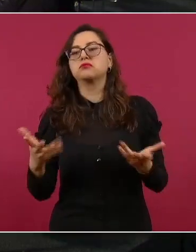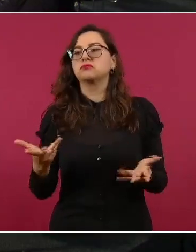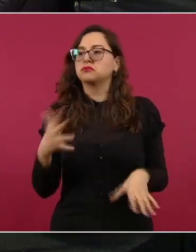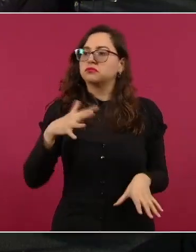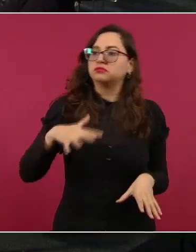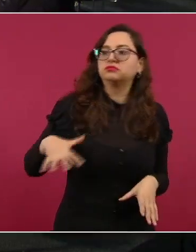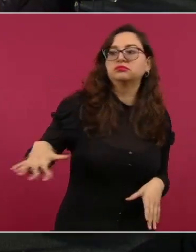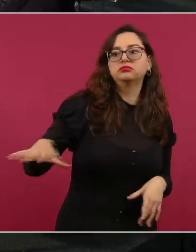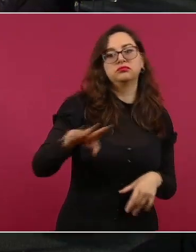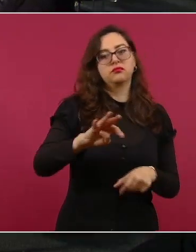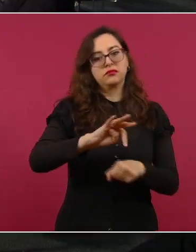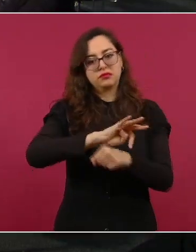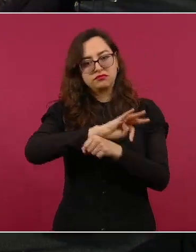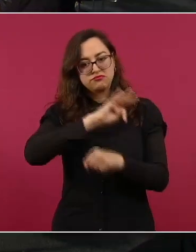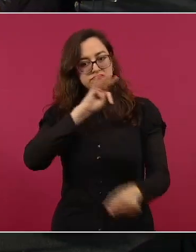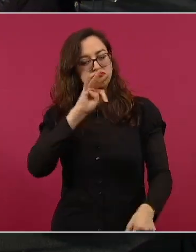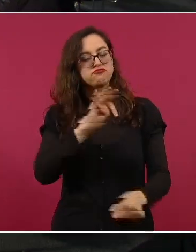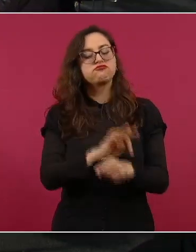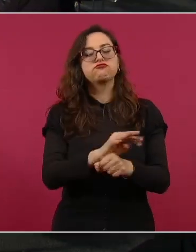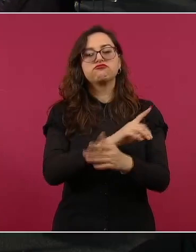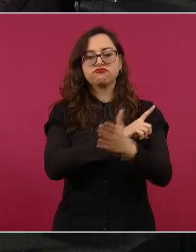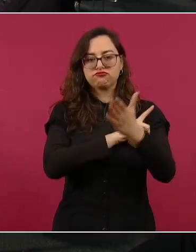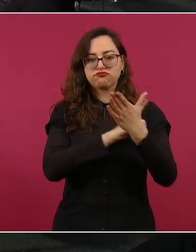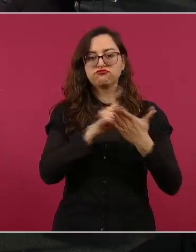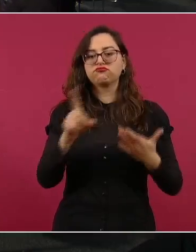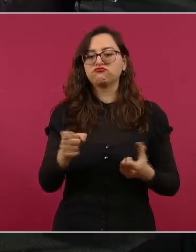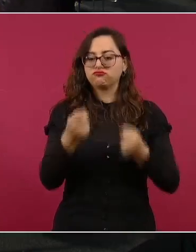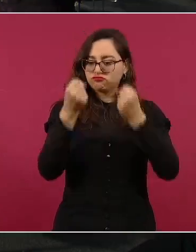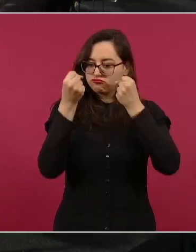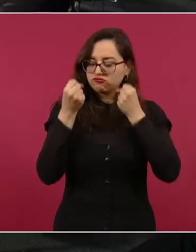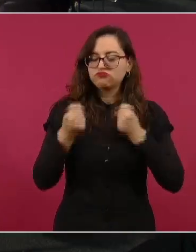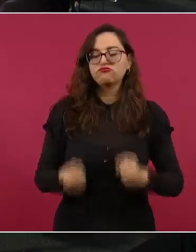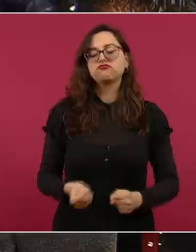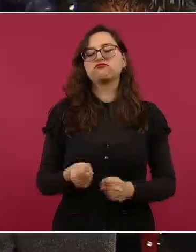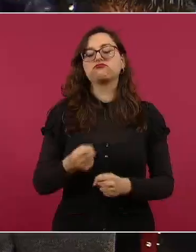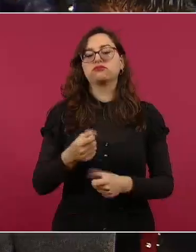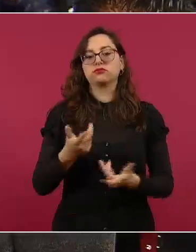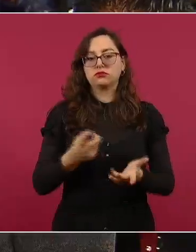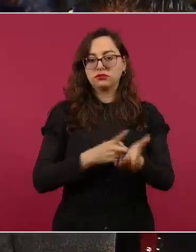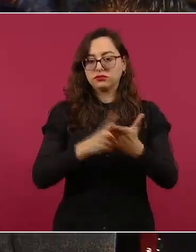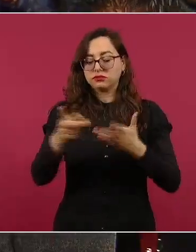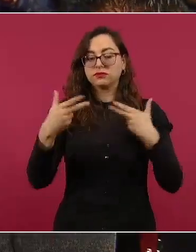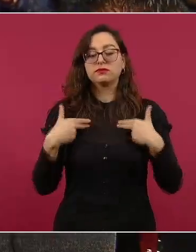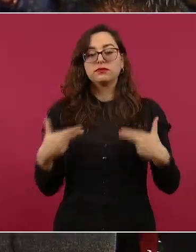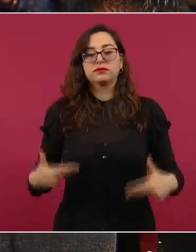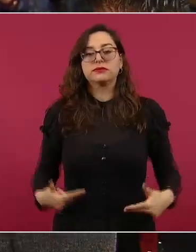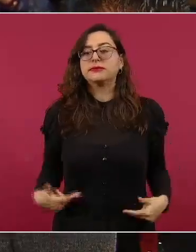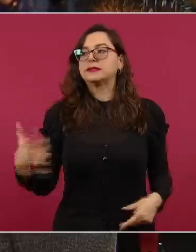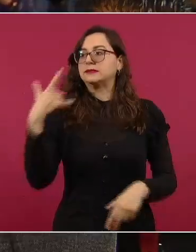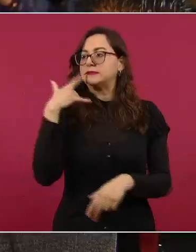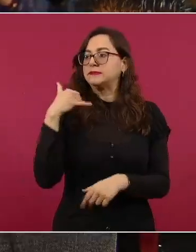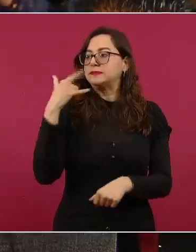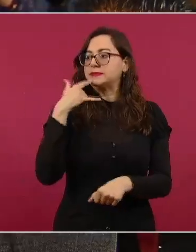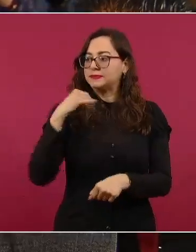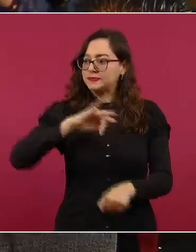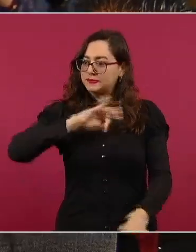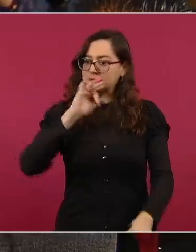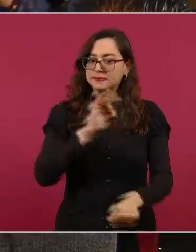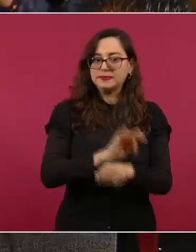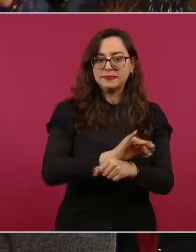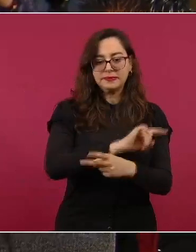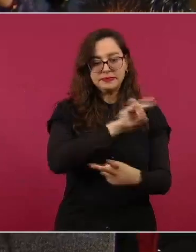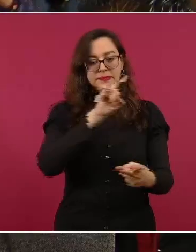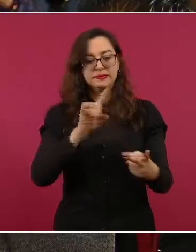protección que garantiza realmente los derechos a defender derechos humanos y a informar con libertad. Actualmente solo contamos con una